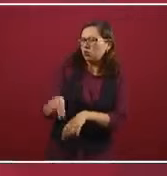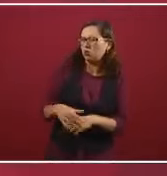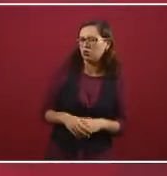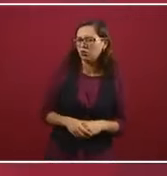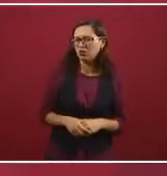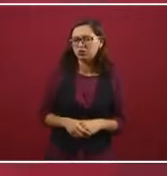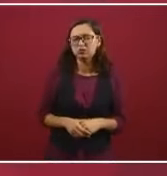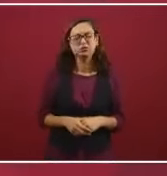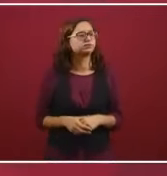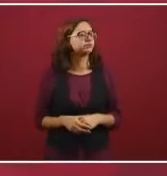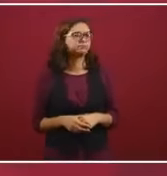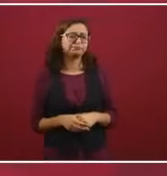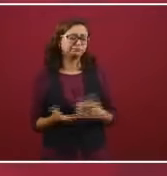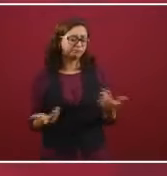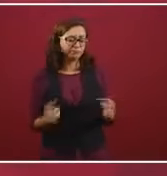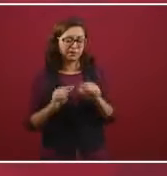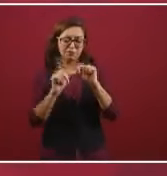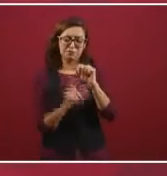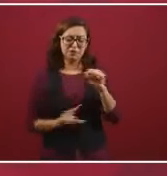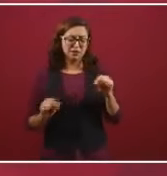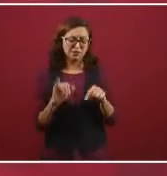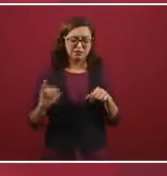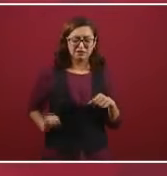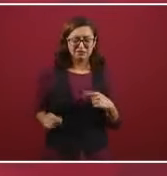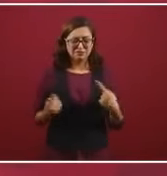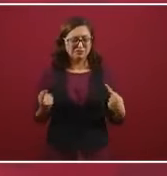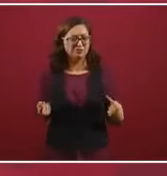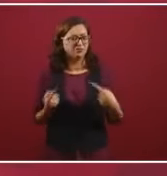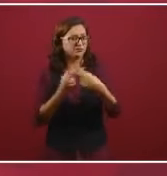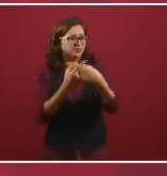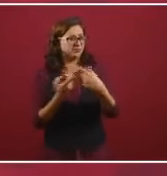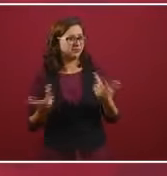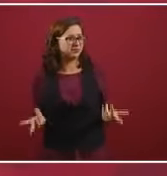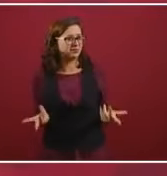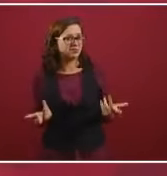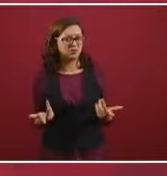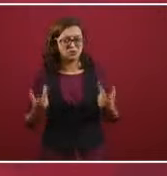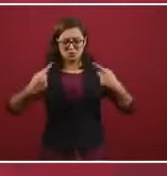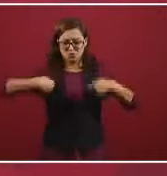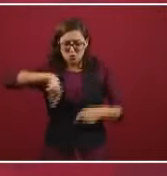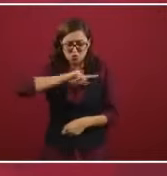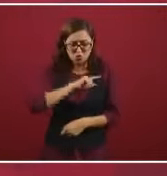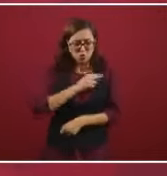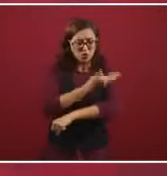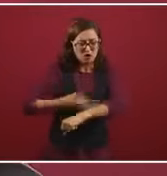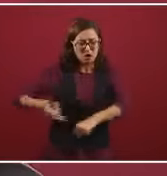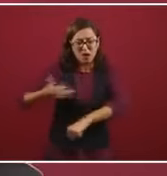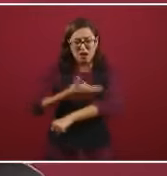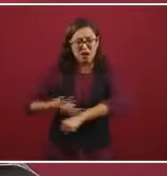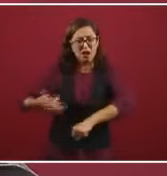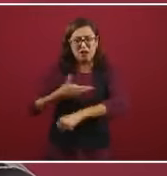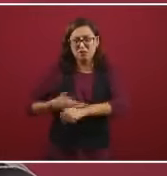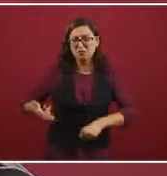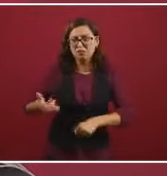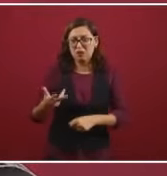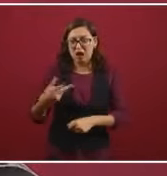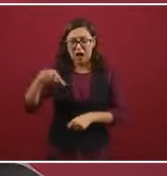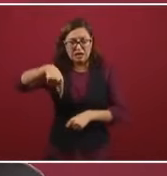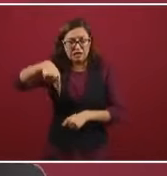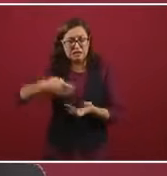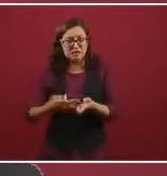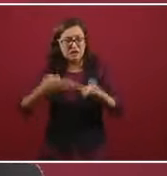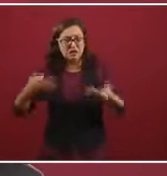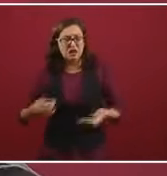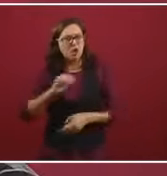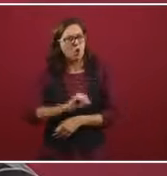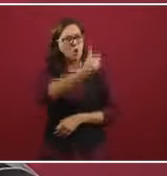porque va en contra de los intereses de México, porque ¿por qué nos vamos a hacer nosotros cargo de procesar todas las solicitudes de asilo en nuestro territorio de